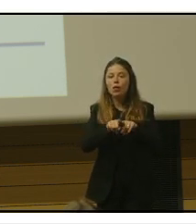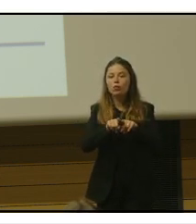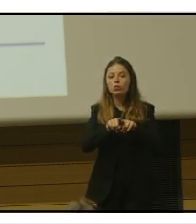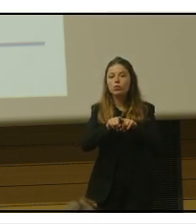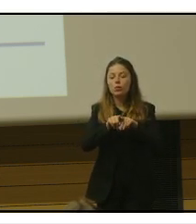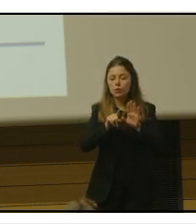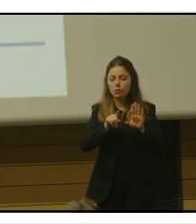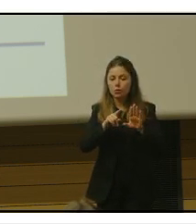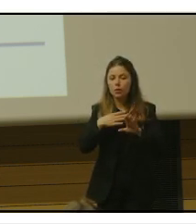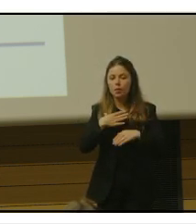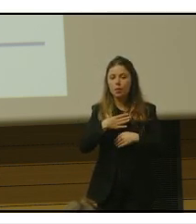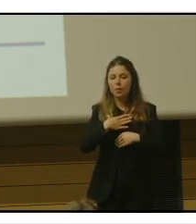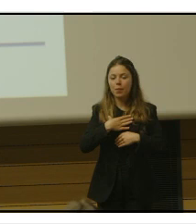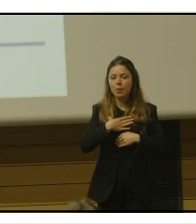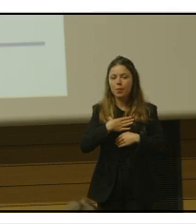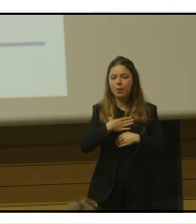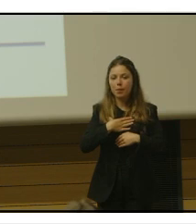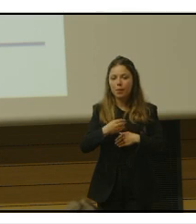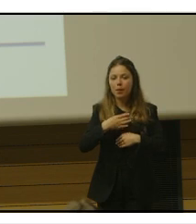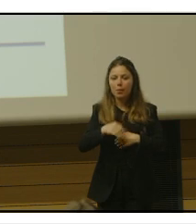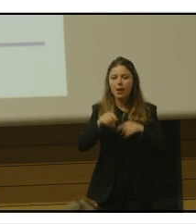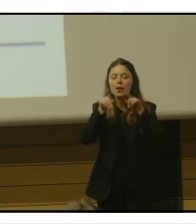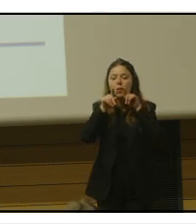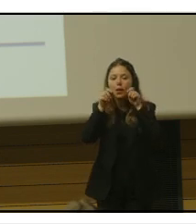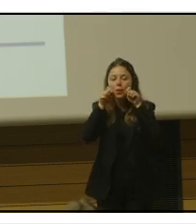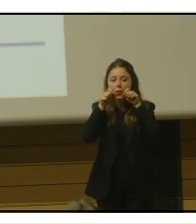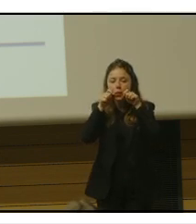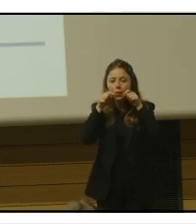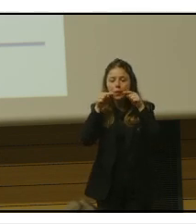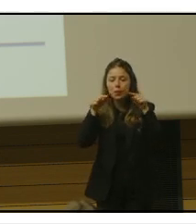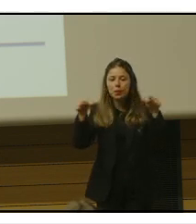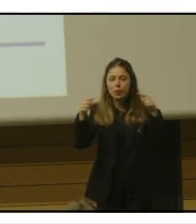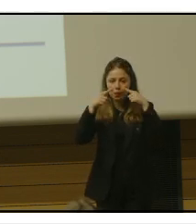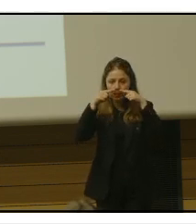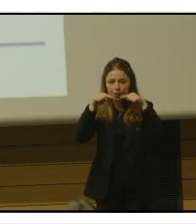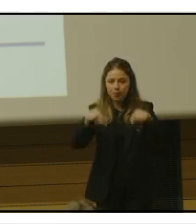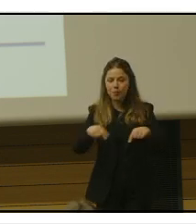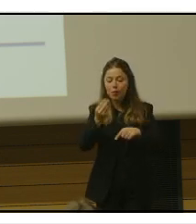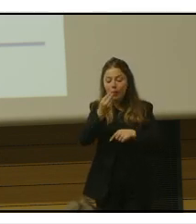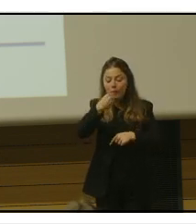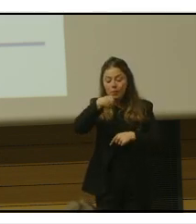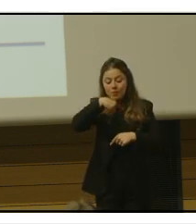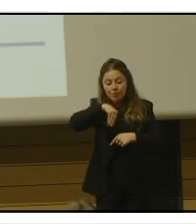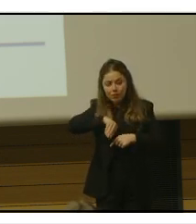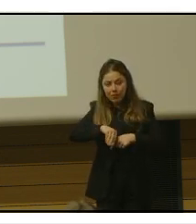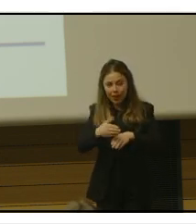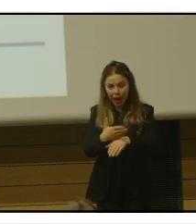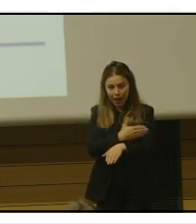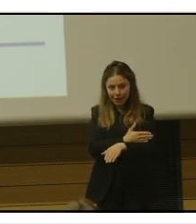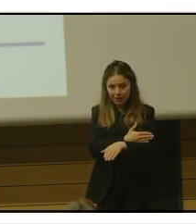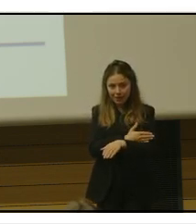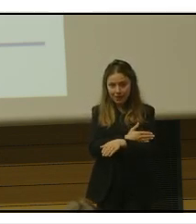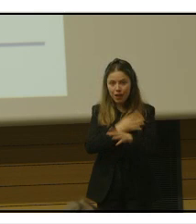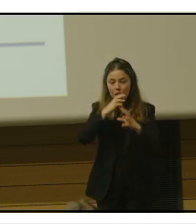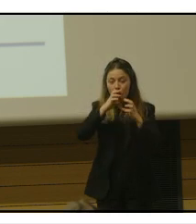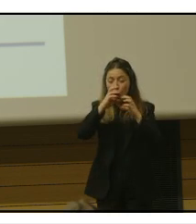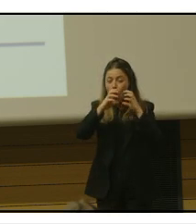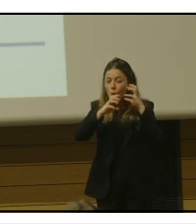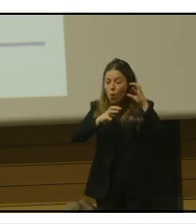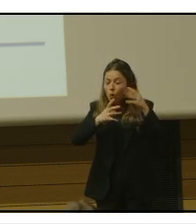papel, es la que sale de las comisuras de los labios de los fumadores previo a ser tragado ese humo, y ese humo es exactamente